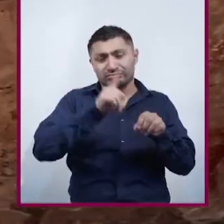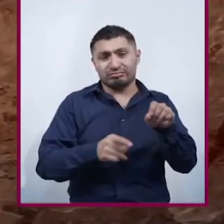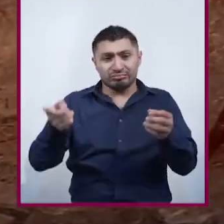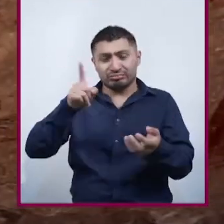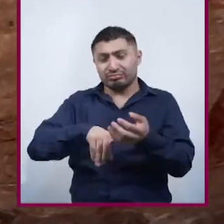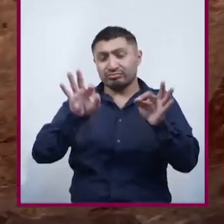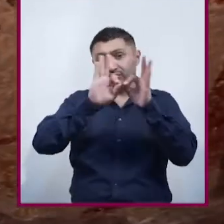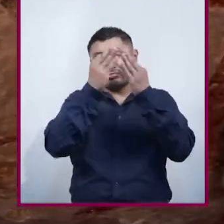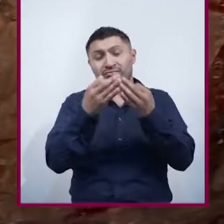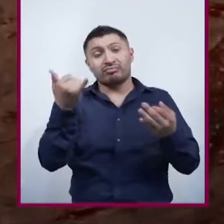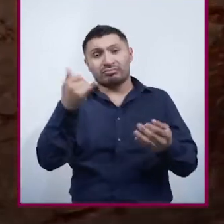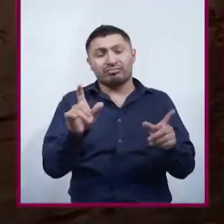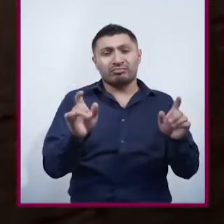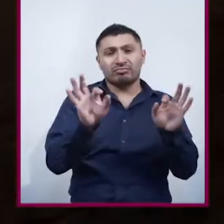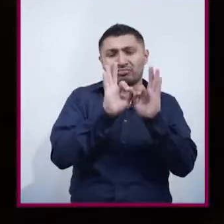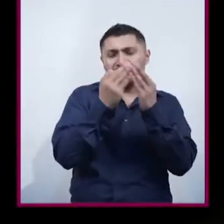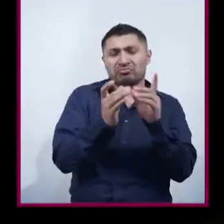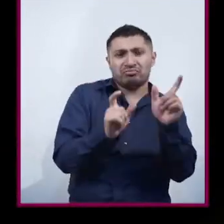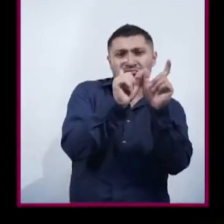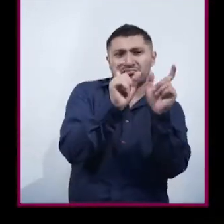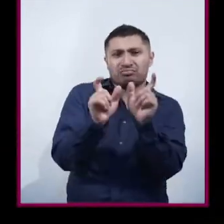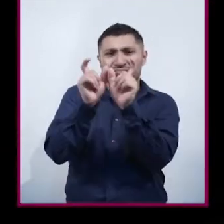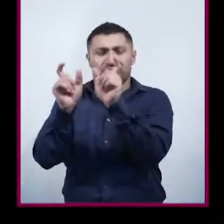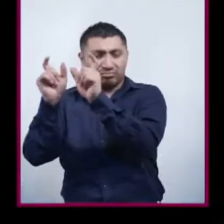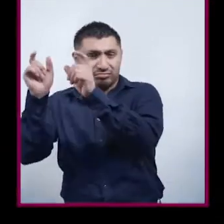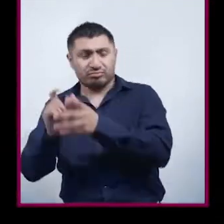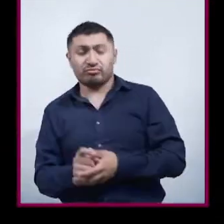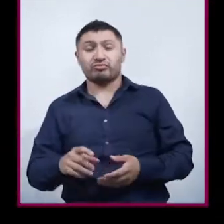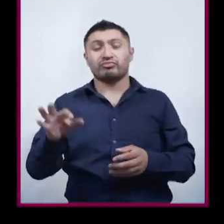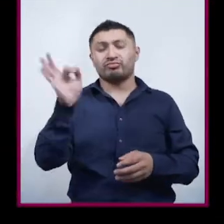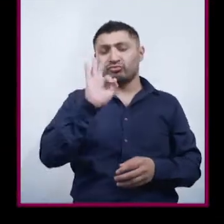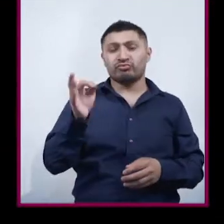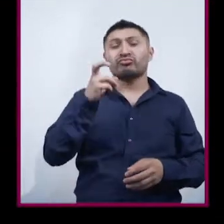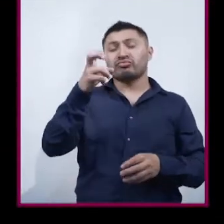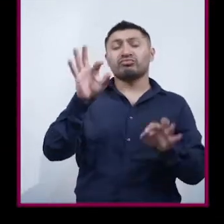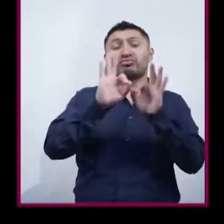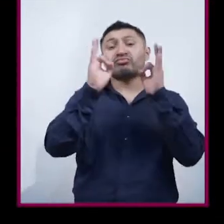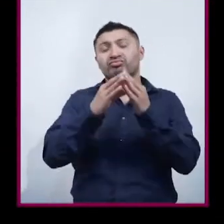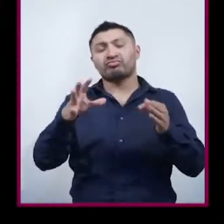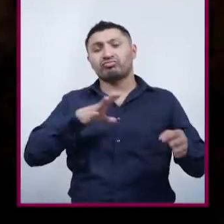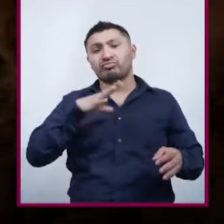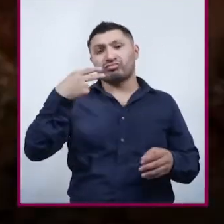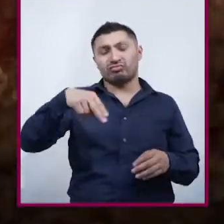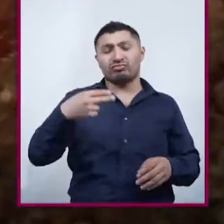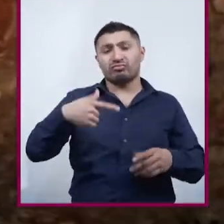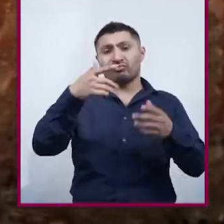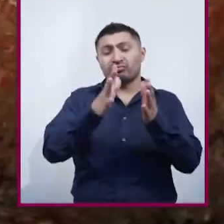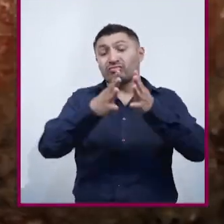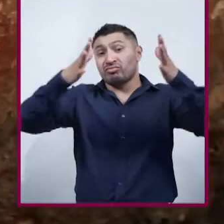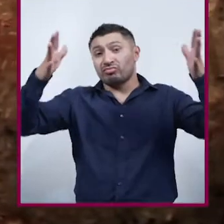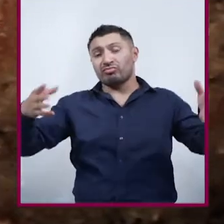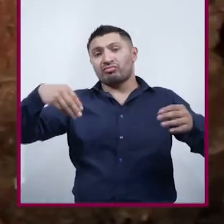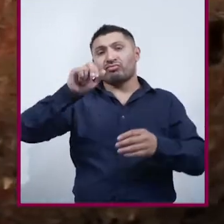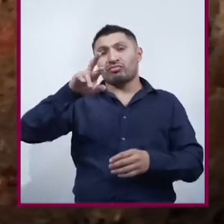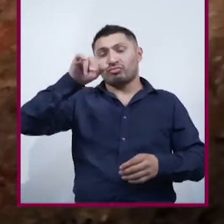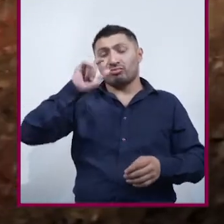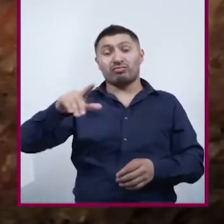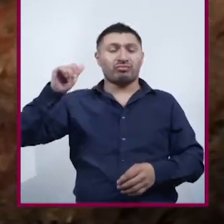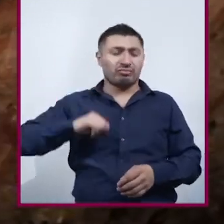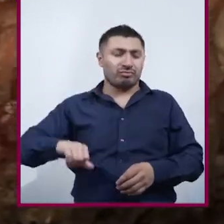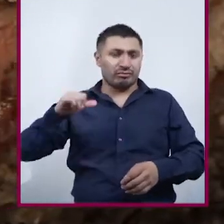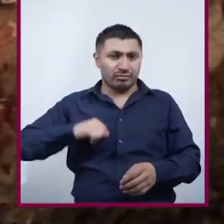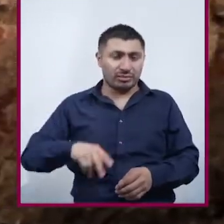así como figuras yuxtapuestas. Es probable que los artistas del estilo denominado Gran Mural hayan sido los antepasados del